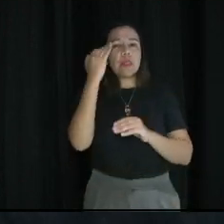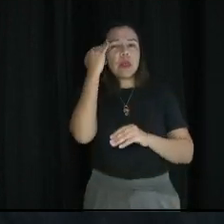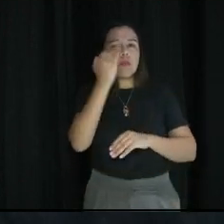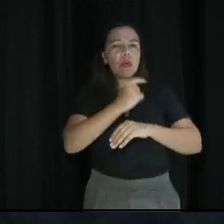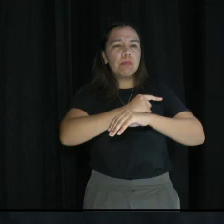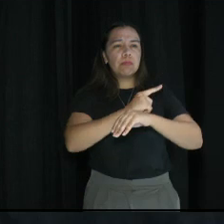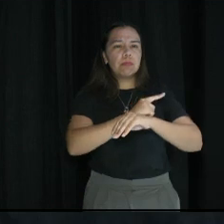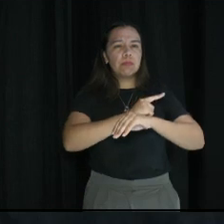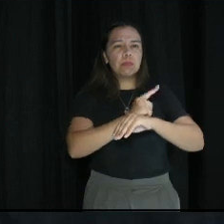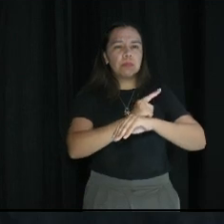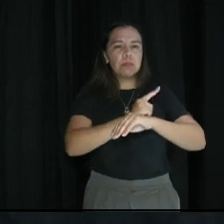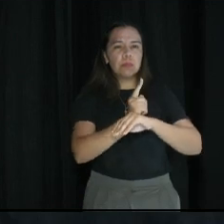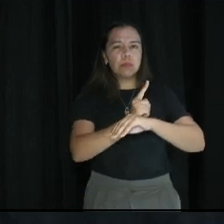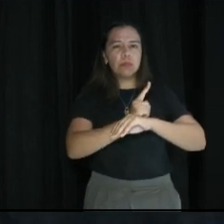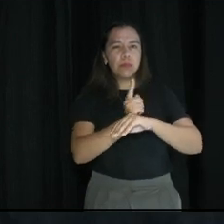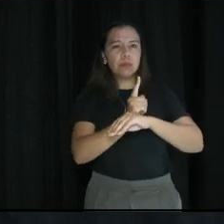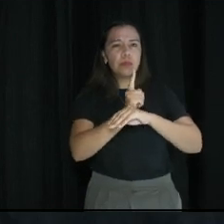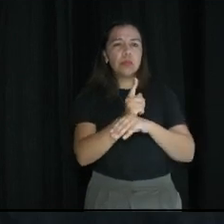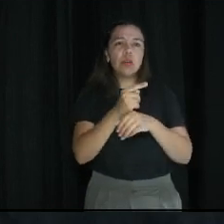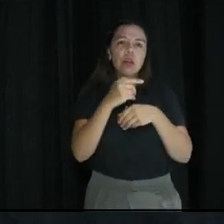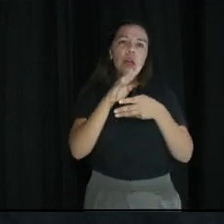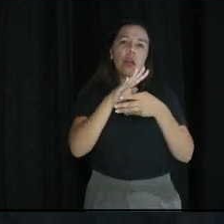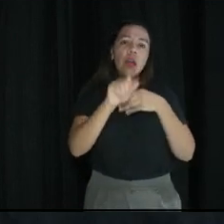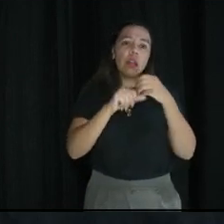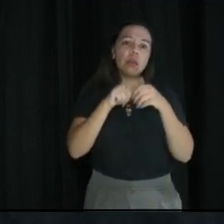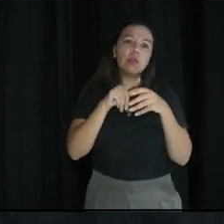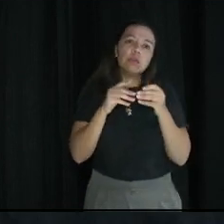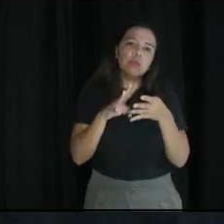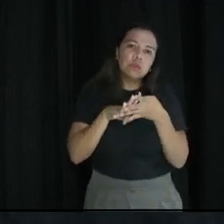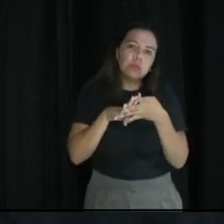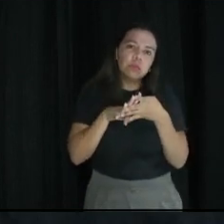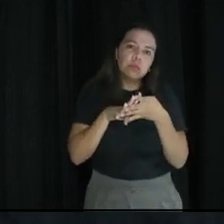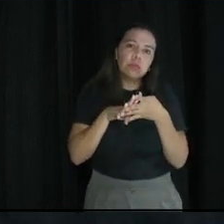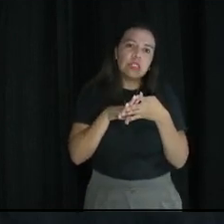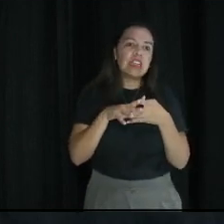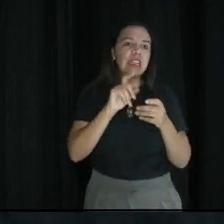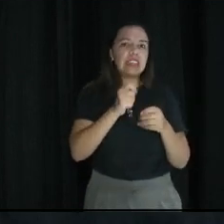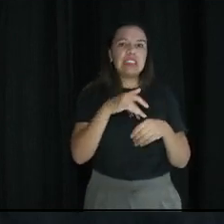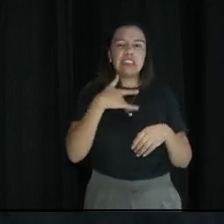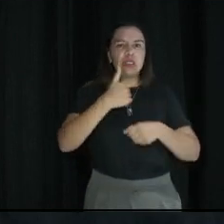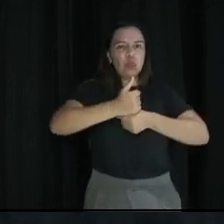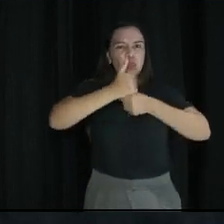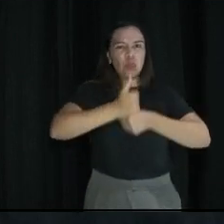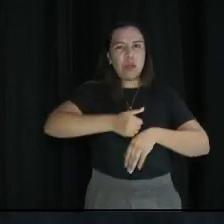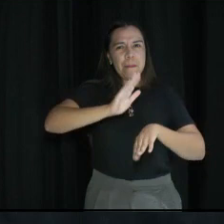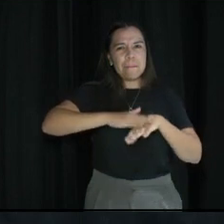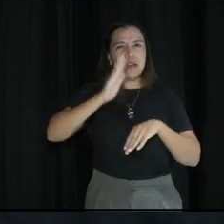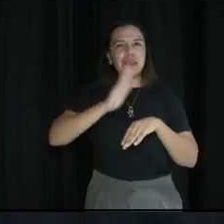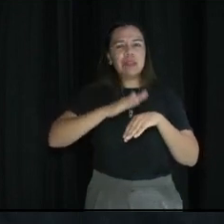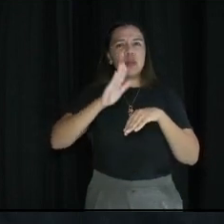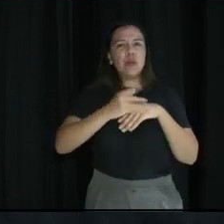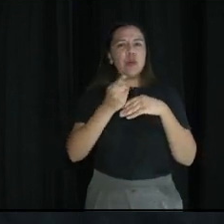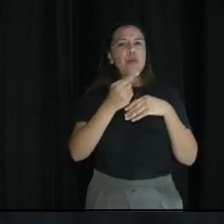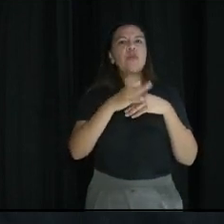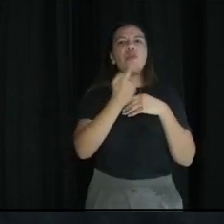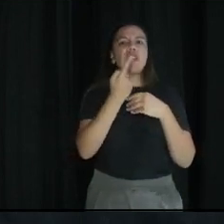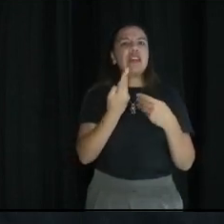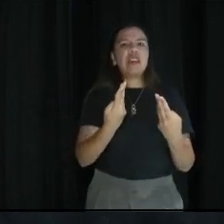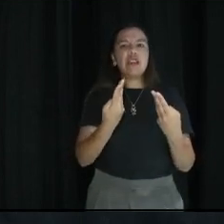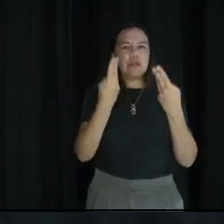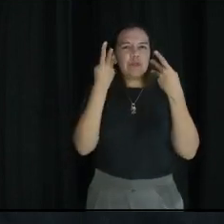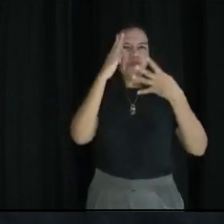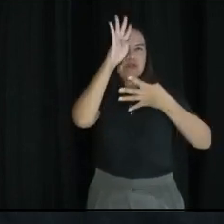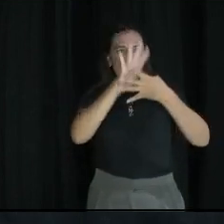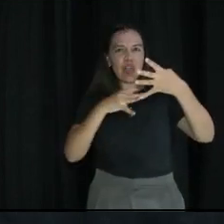interior de esa jaula de transporte simplemente lo maltrataba más, porque era una jaula de transporte